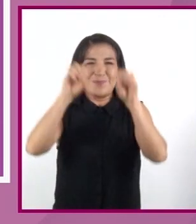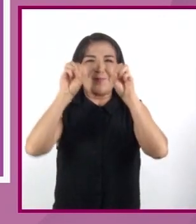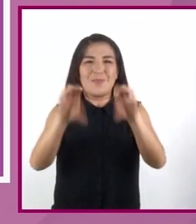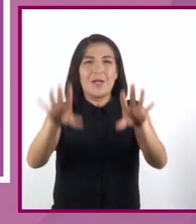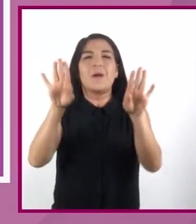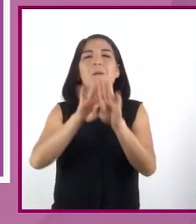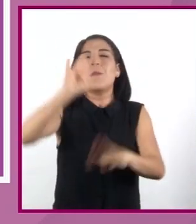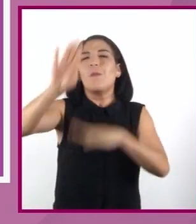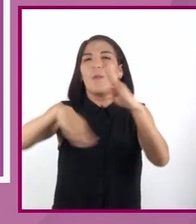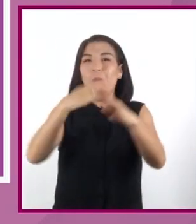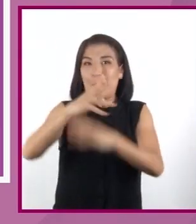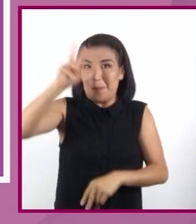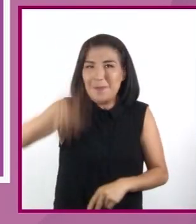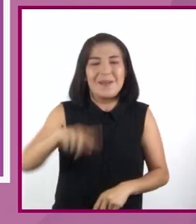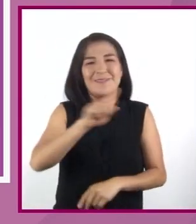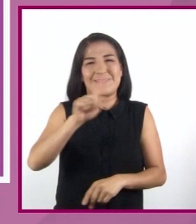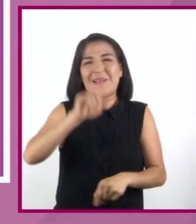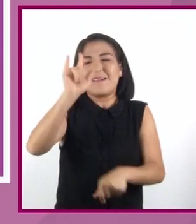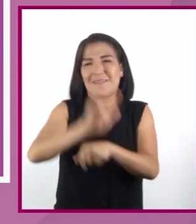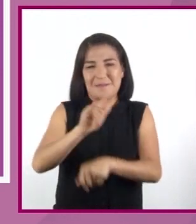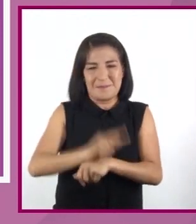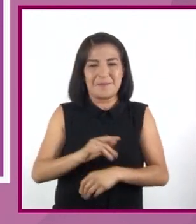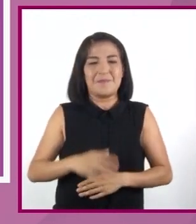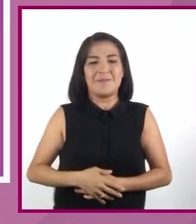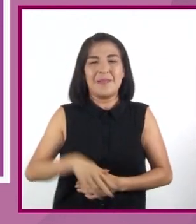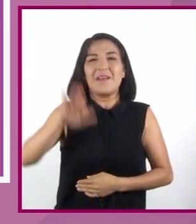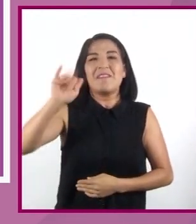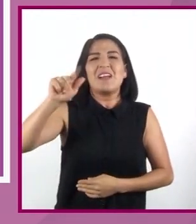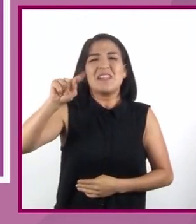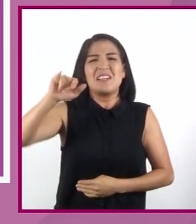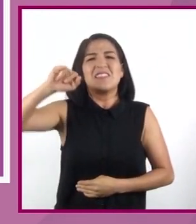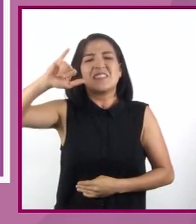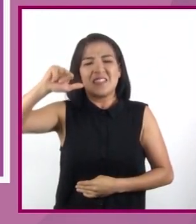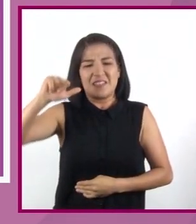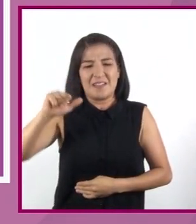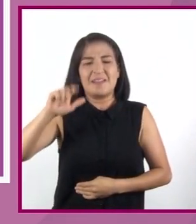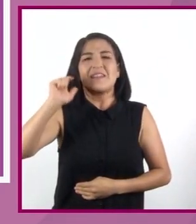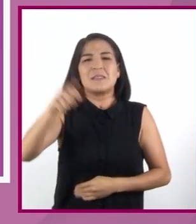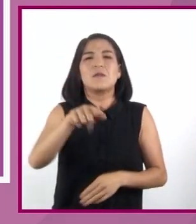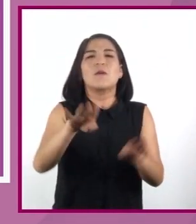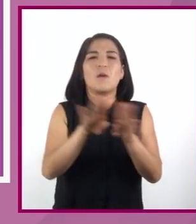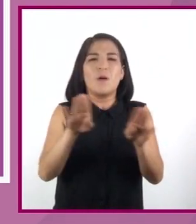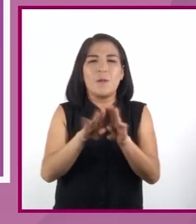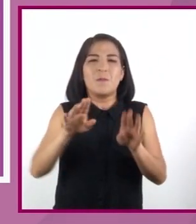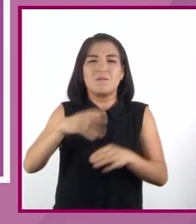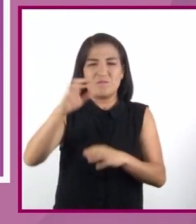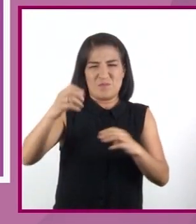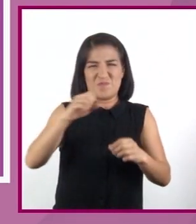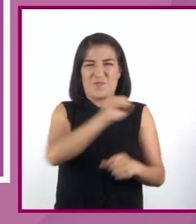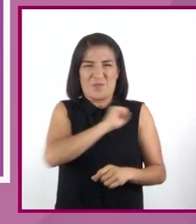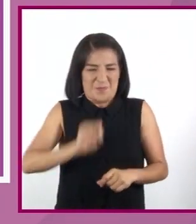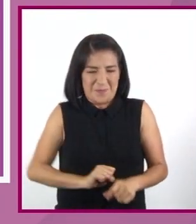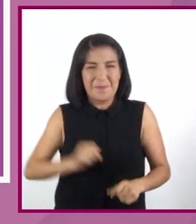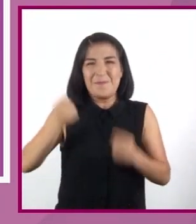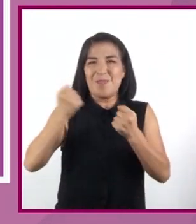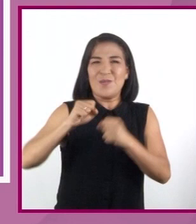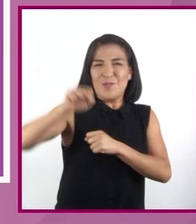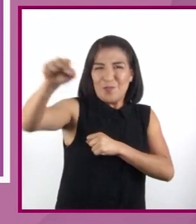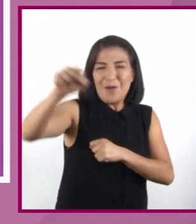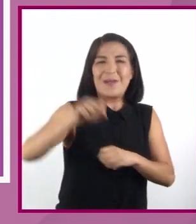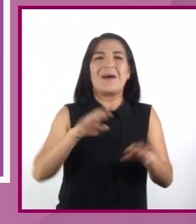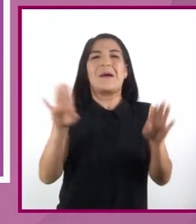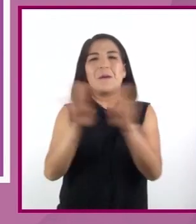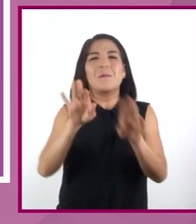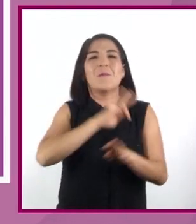en un mundo irreal. Fantástico. Sus personajes tienen poderes extraordinarios y los ambientes en que se